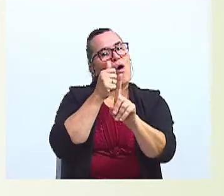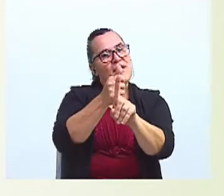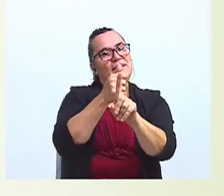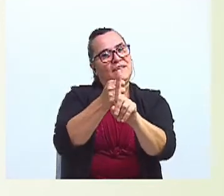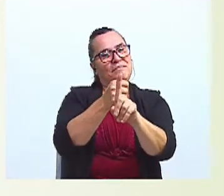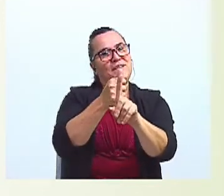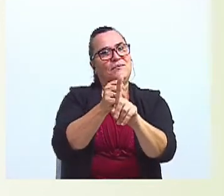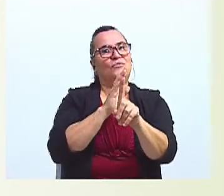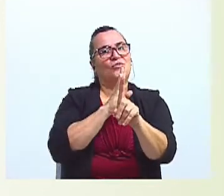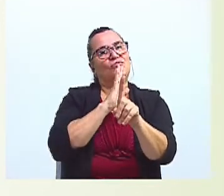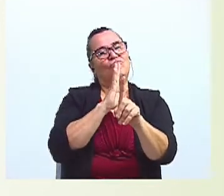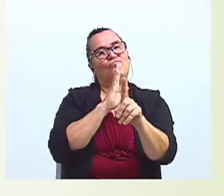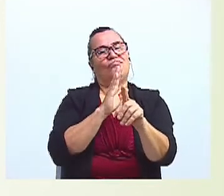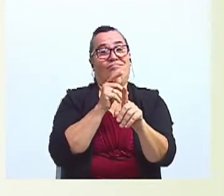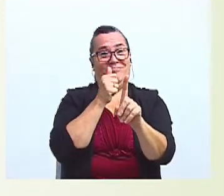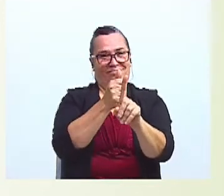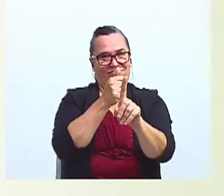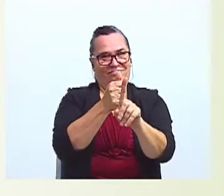mismo.